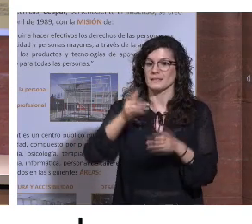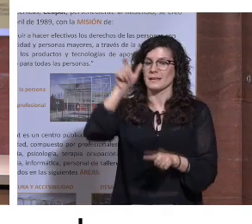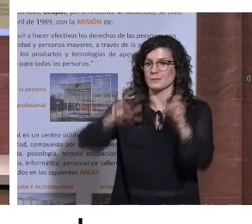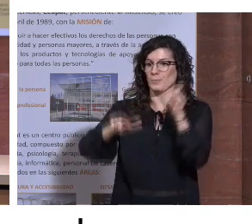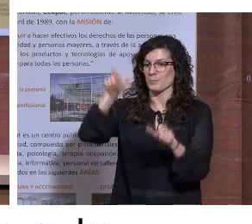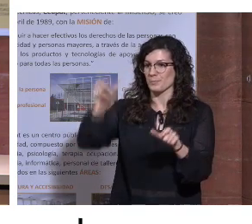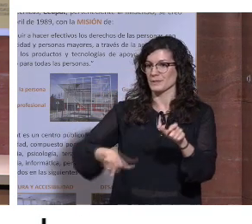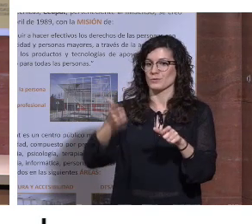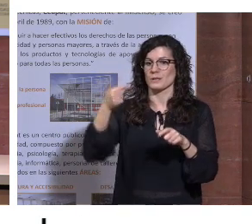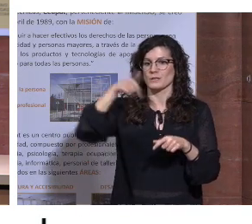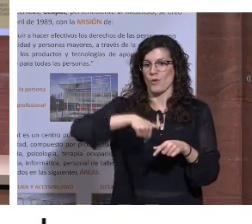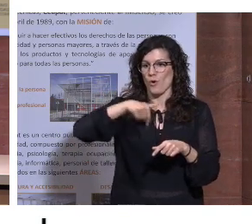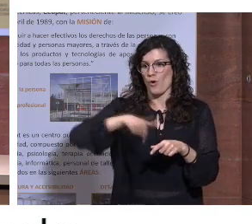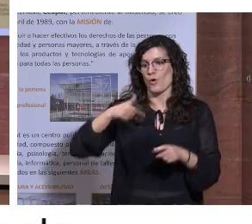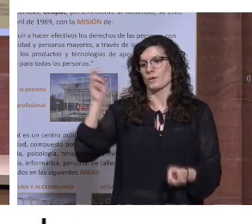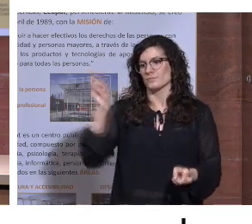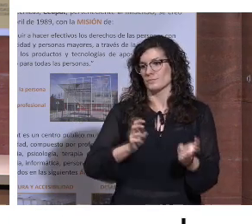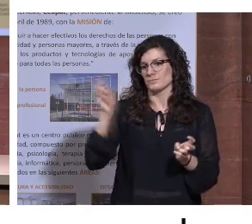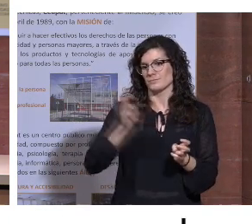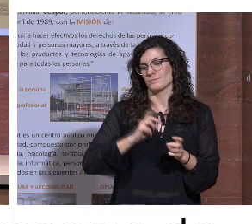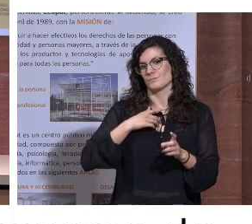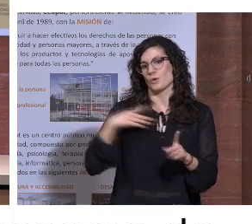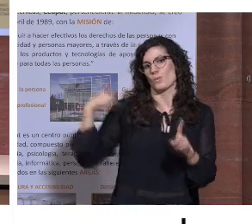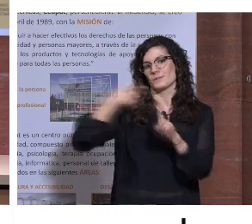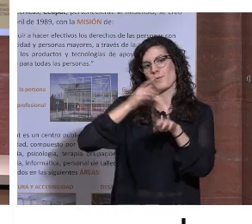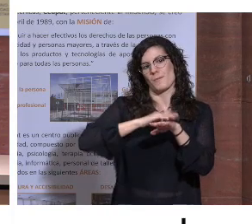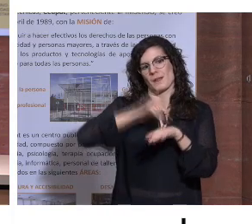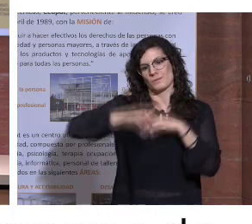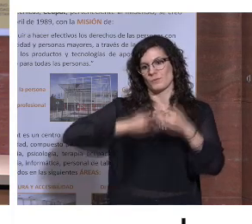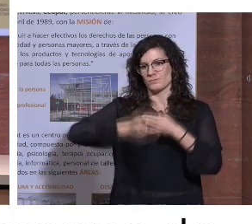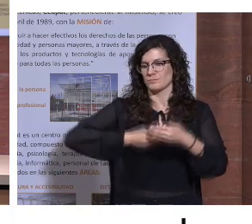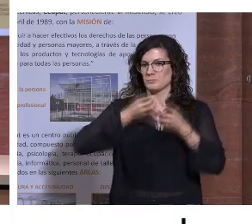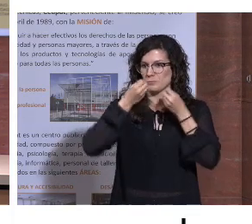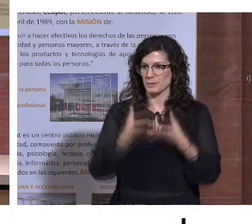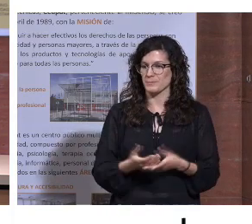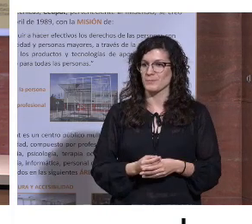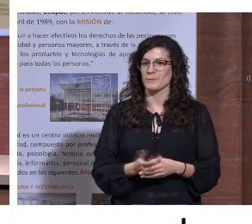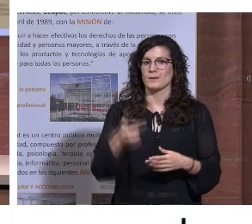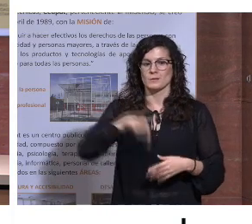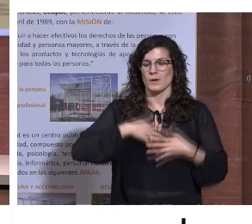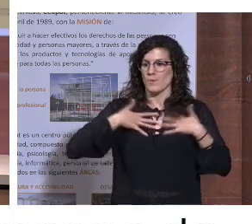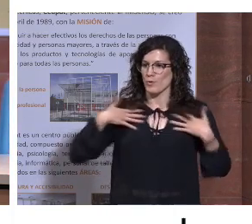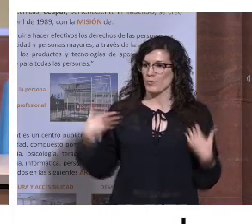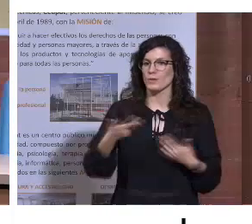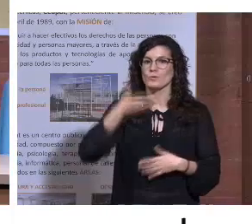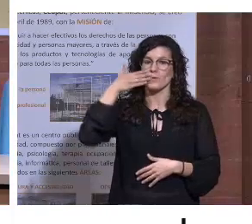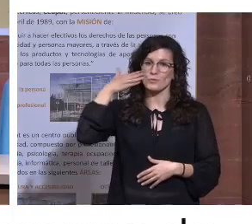toda la logística de hoy pues habéis sido clave para que esto sea realidad, ¿no? Estamos emocionados, estamos